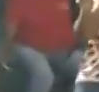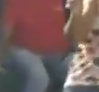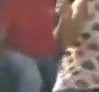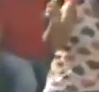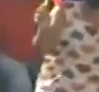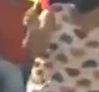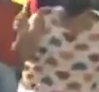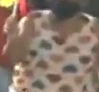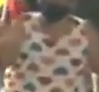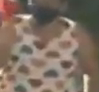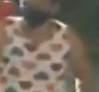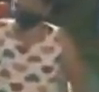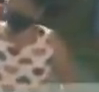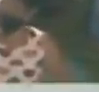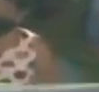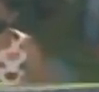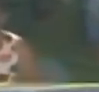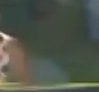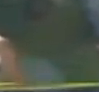Y aquí estamos, pues,